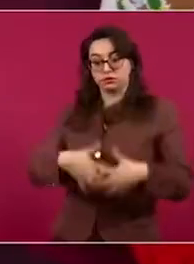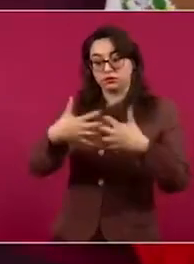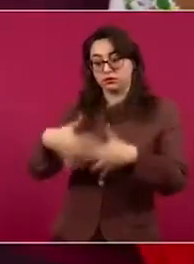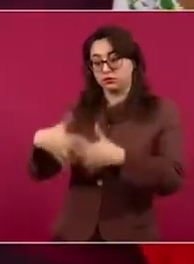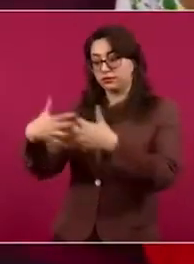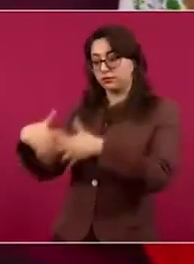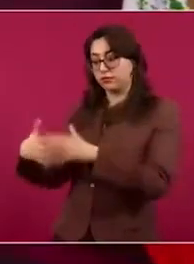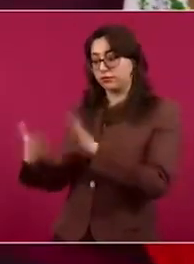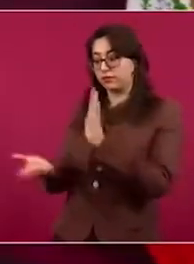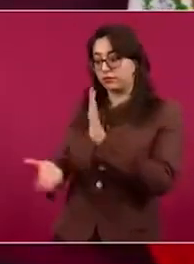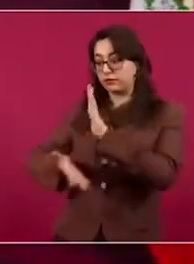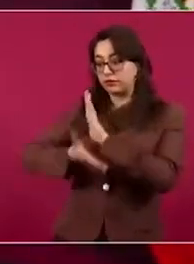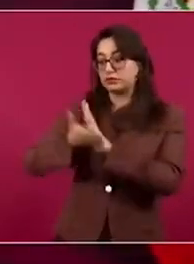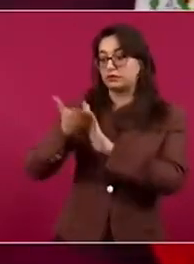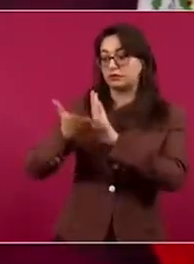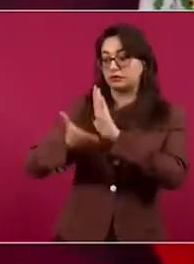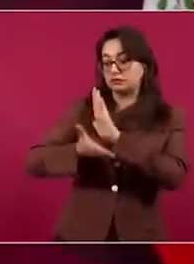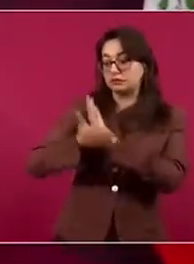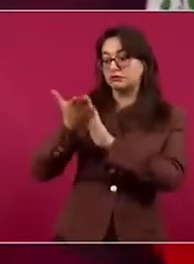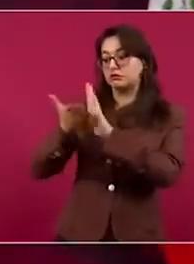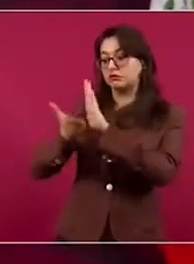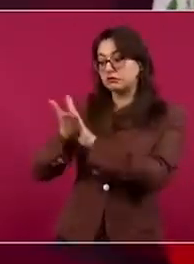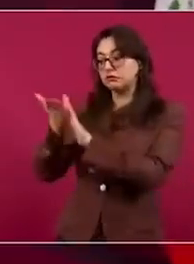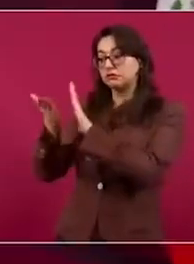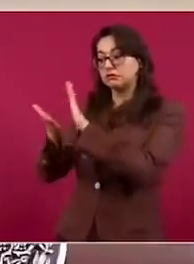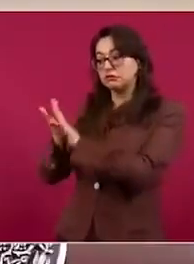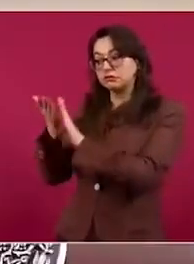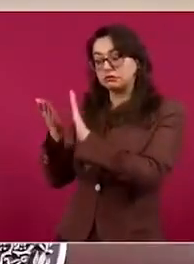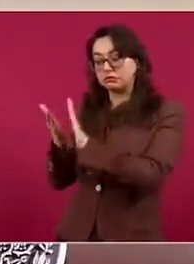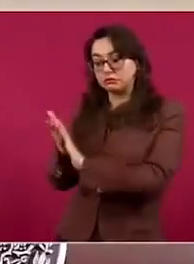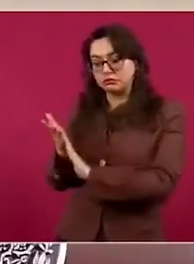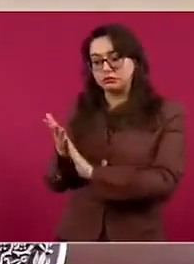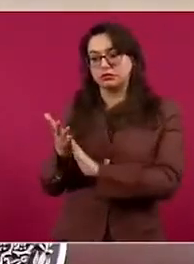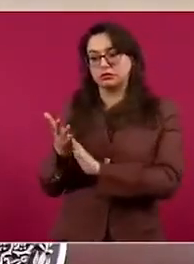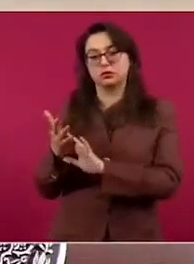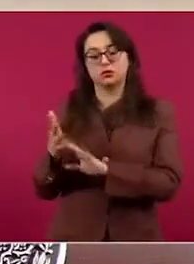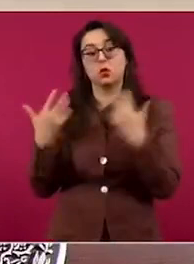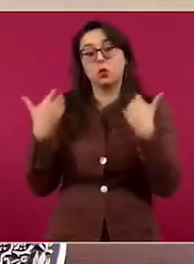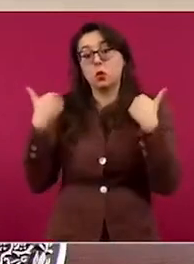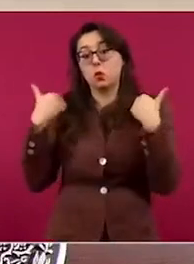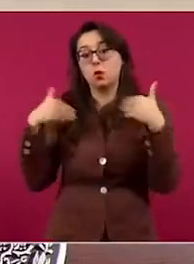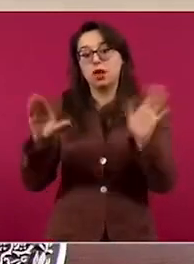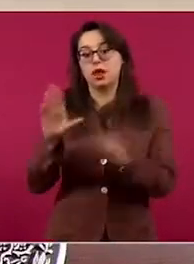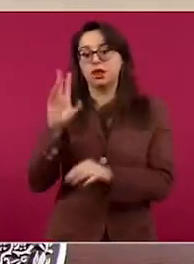aún con la antigüedad, de un 30%.